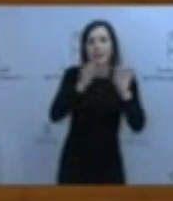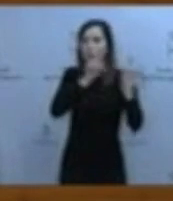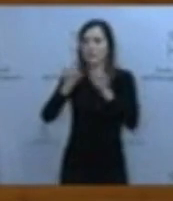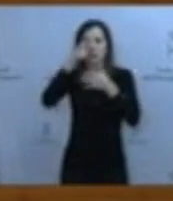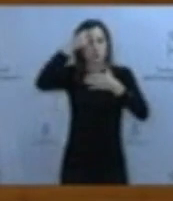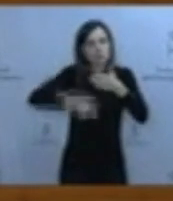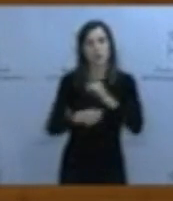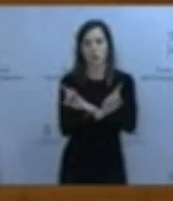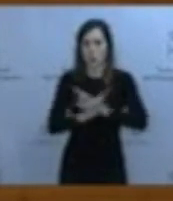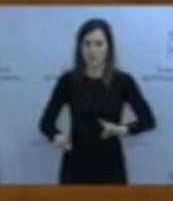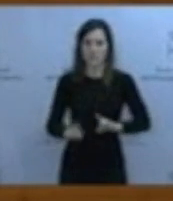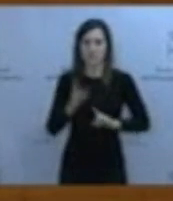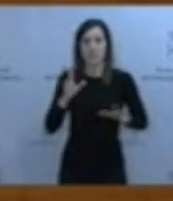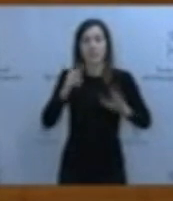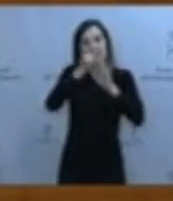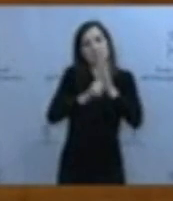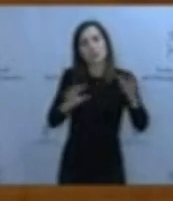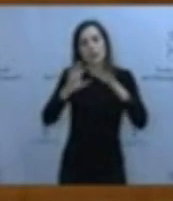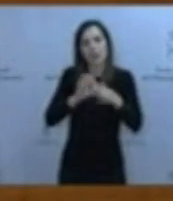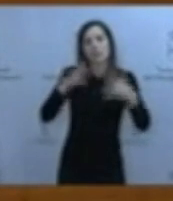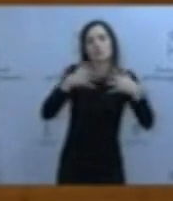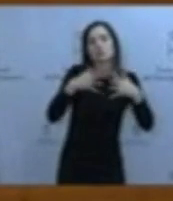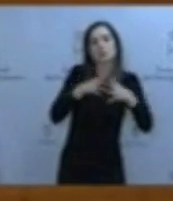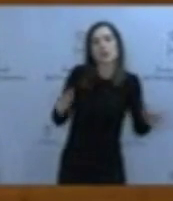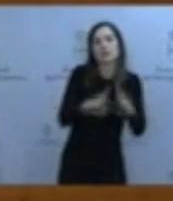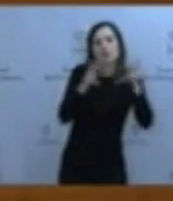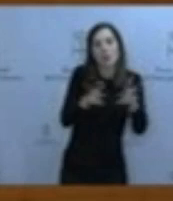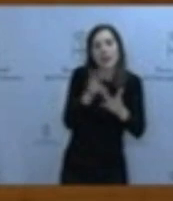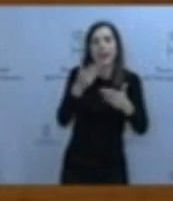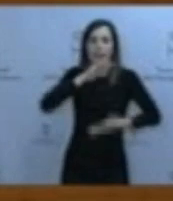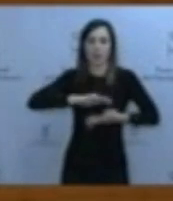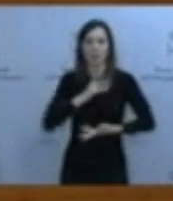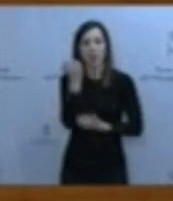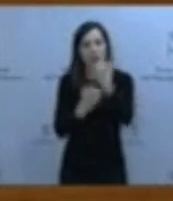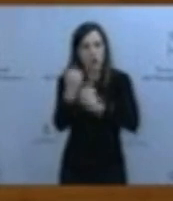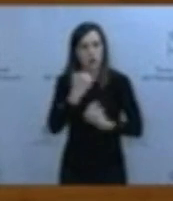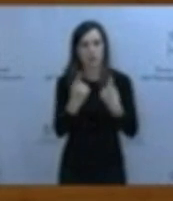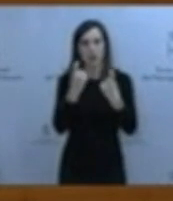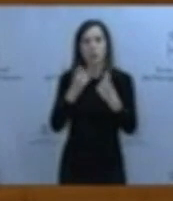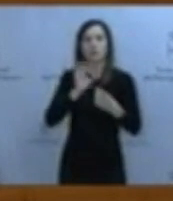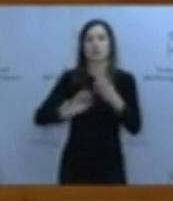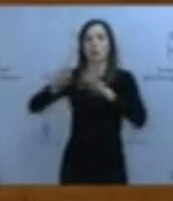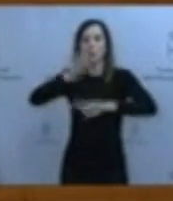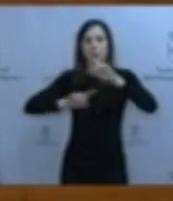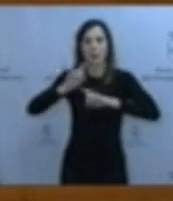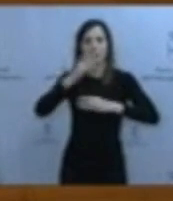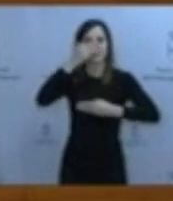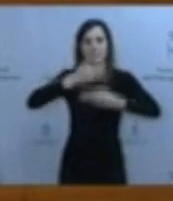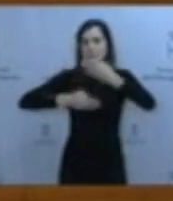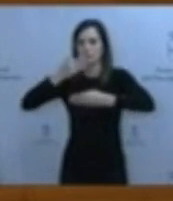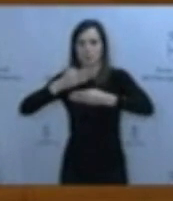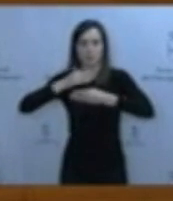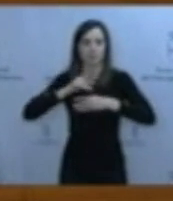que tienen mucho que ver con la estructura social, con las posibilidades económicas del alumnado, con las barreras que uno puede encontrarse en la vida a partir